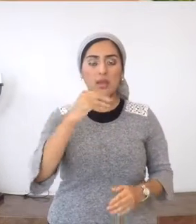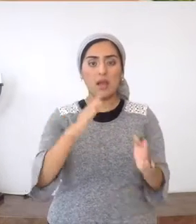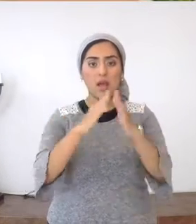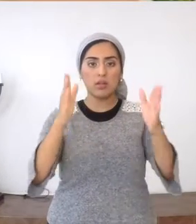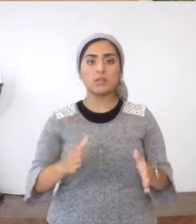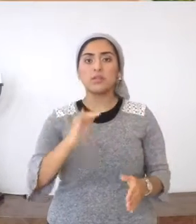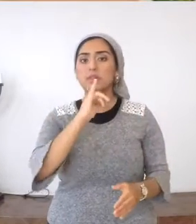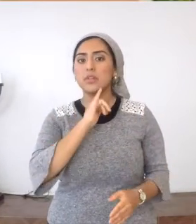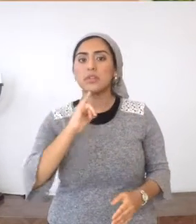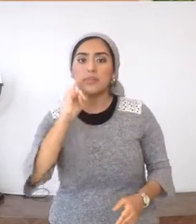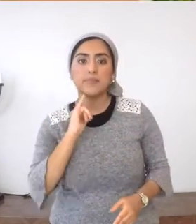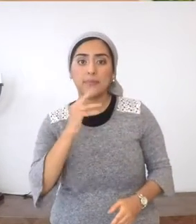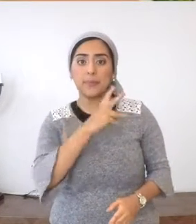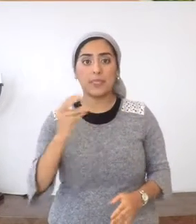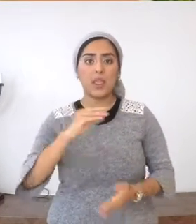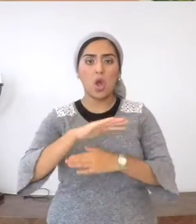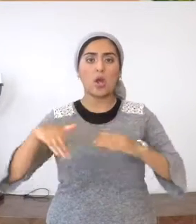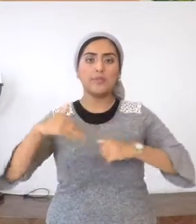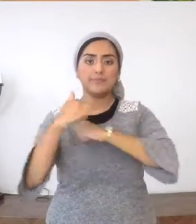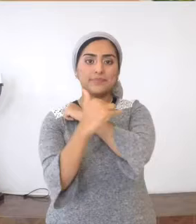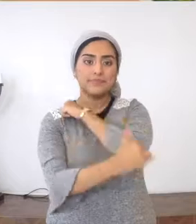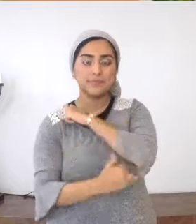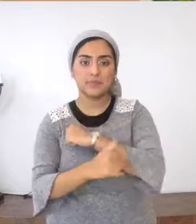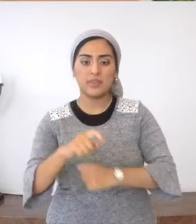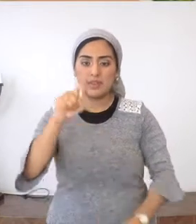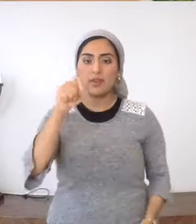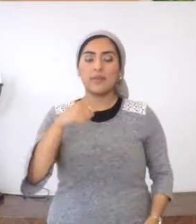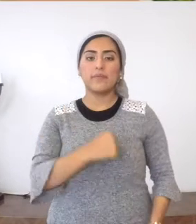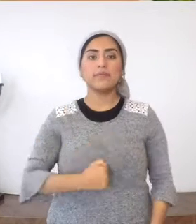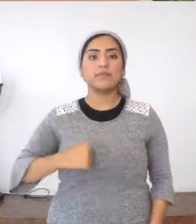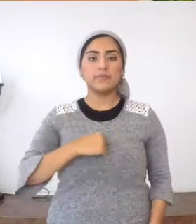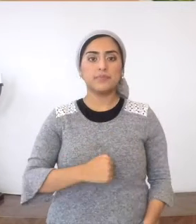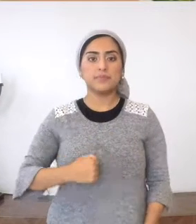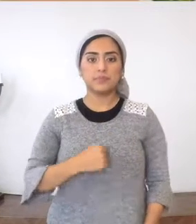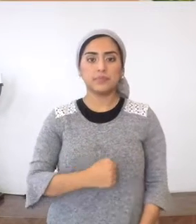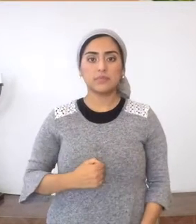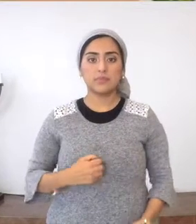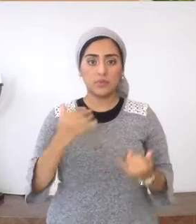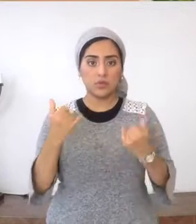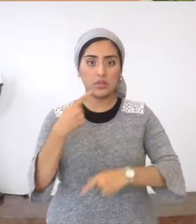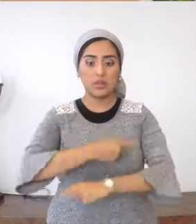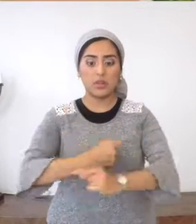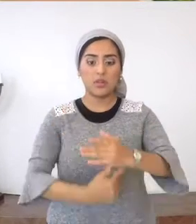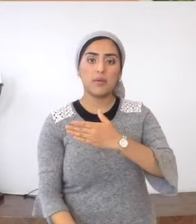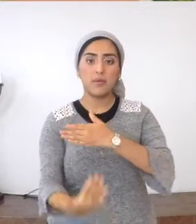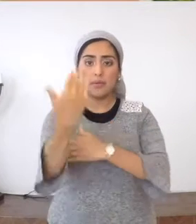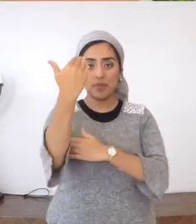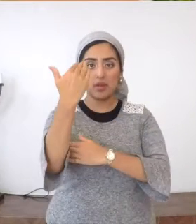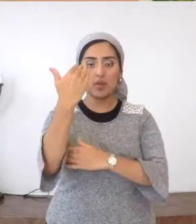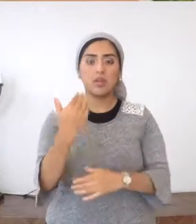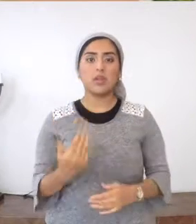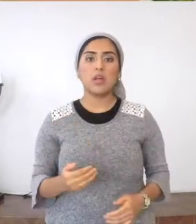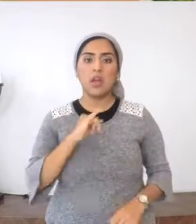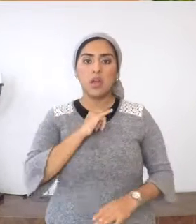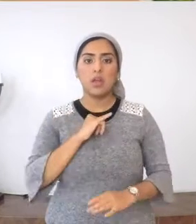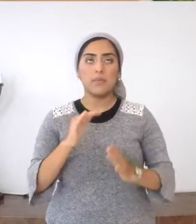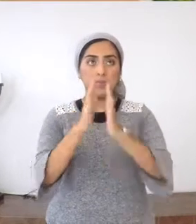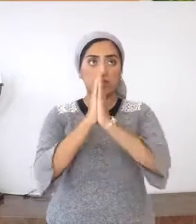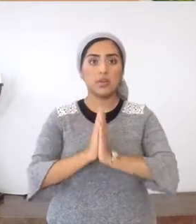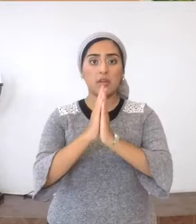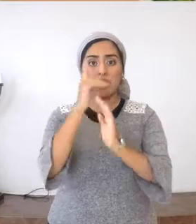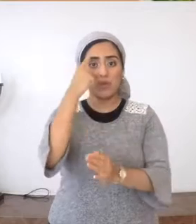entera Yo he estado orando Porque la amada casa de Judá Y la amada casa de Israel Y las naciones Hagan arrepentimiento